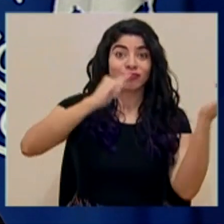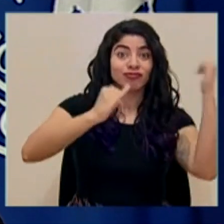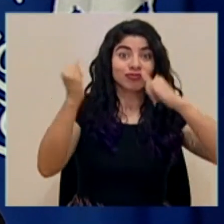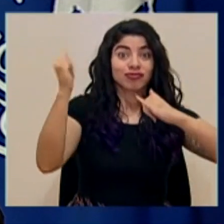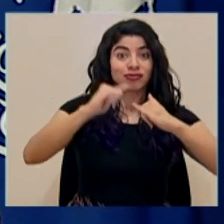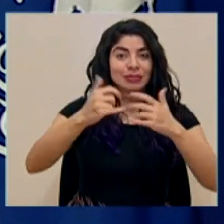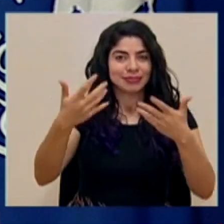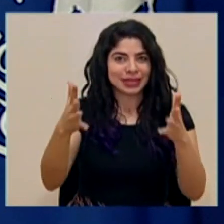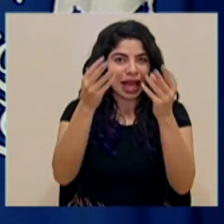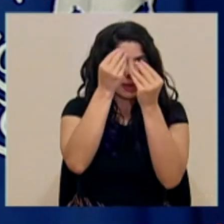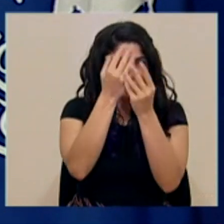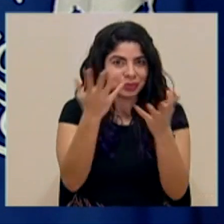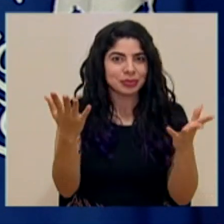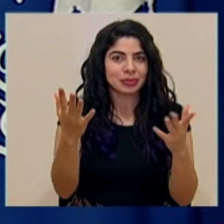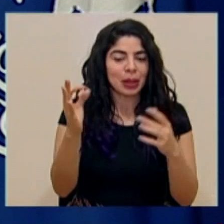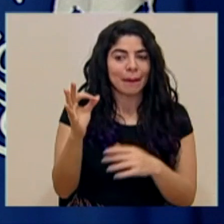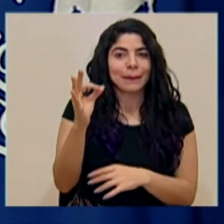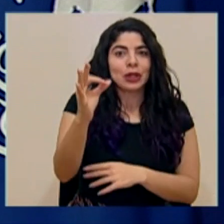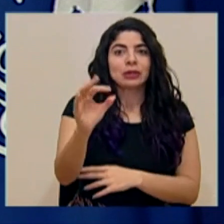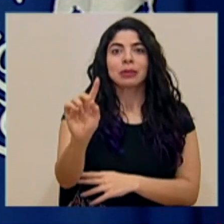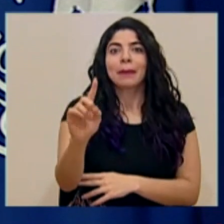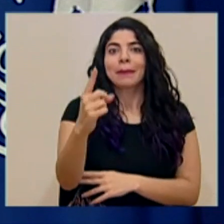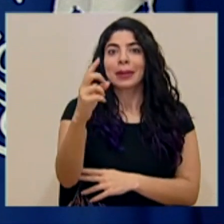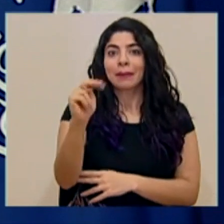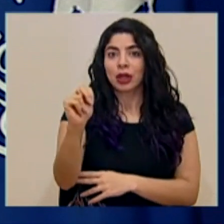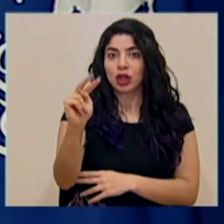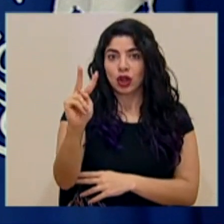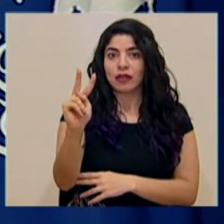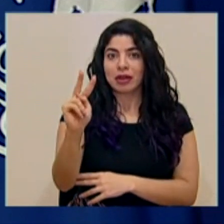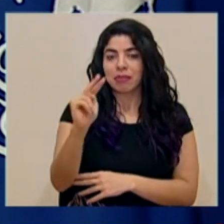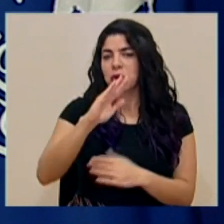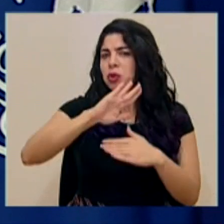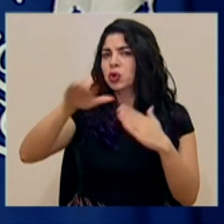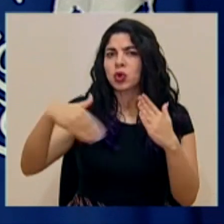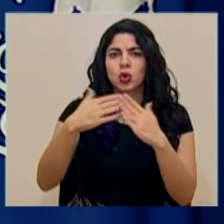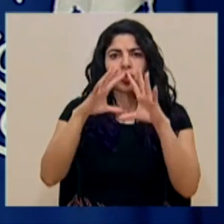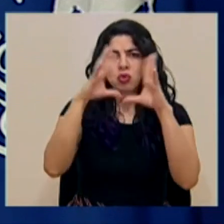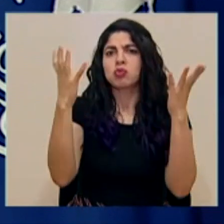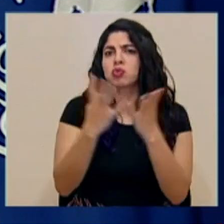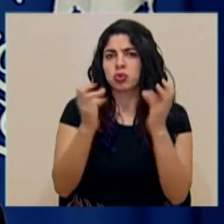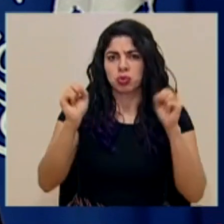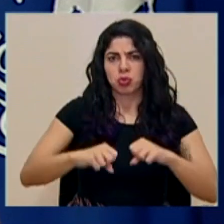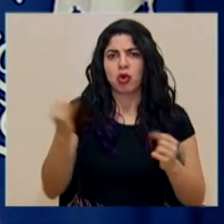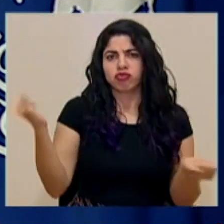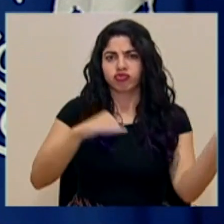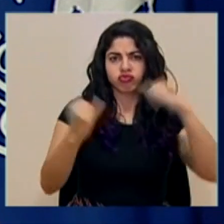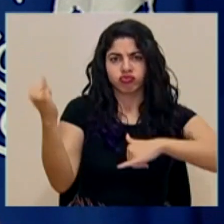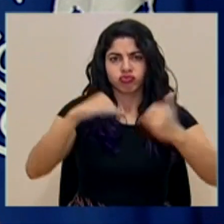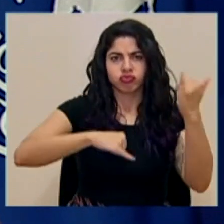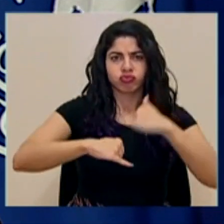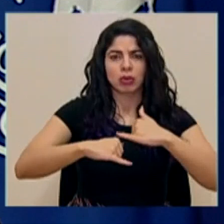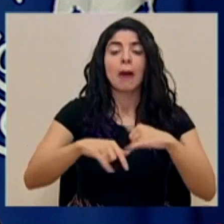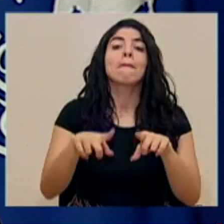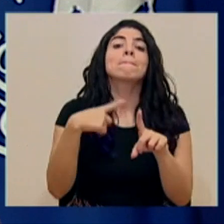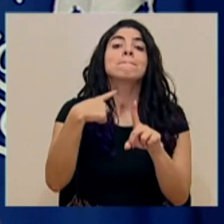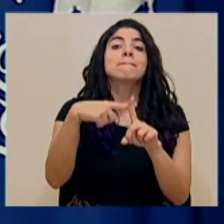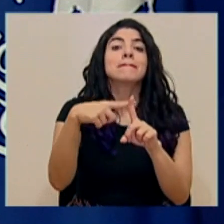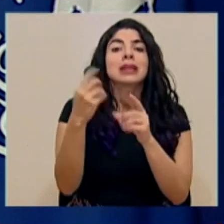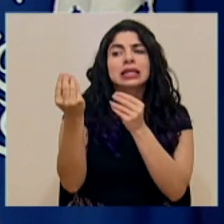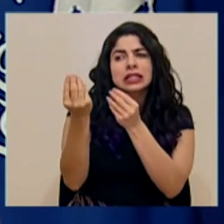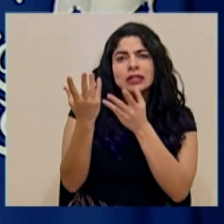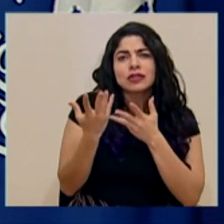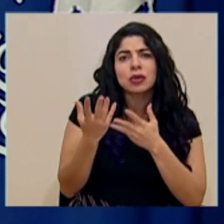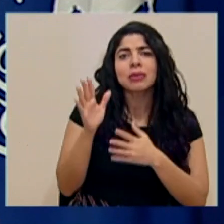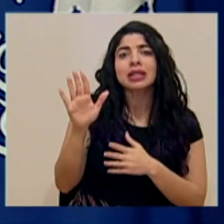que ya anunciamos para el próximo 1 de noviembre a todos los países del mundo, y tomando muy en cuenta una información crítica,